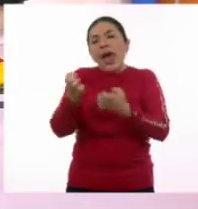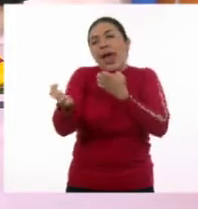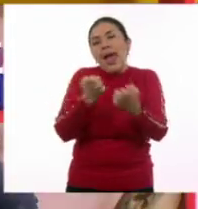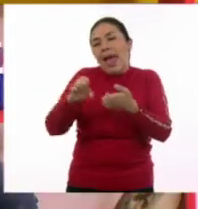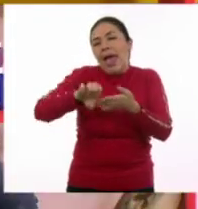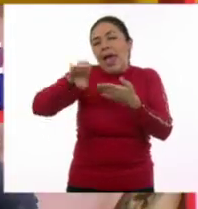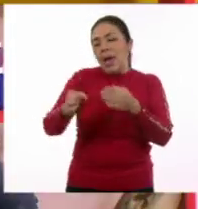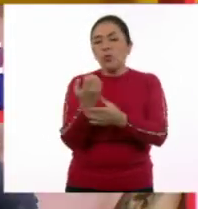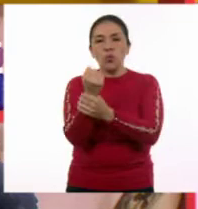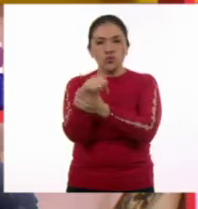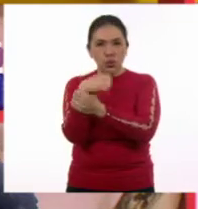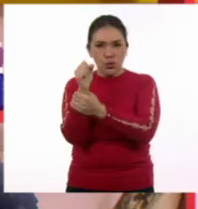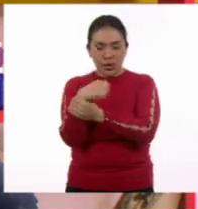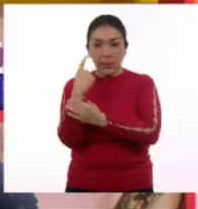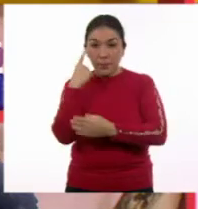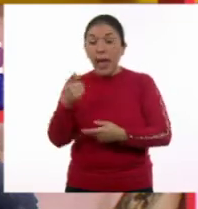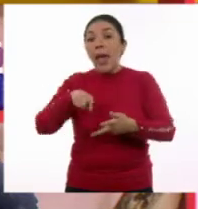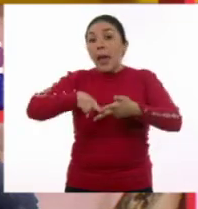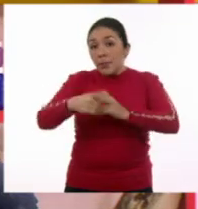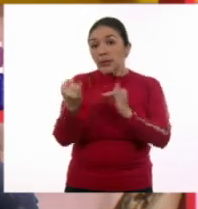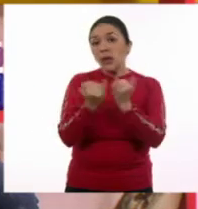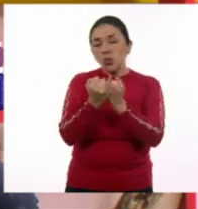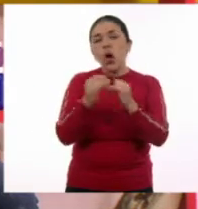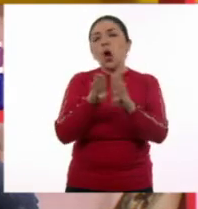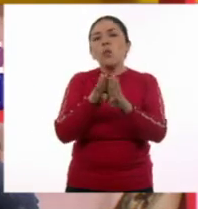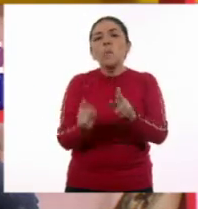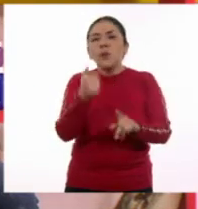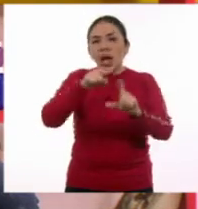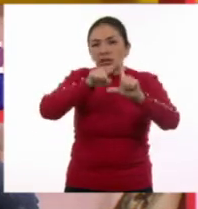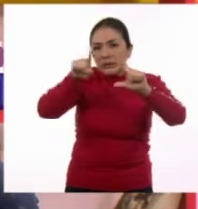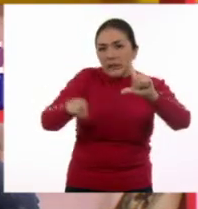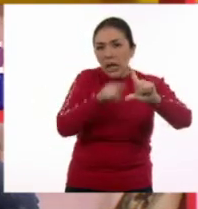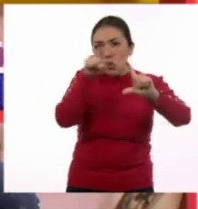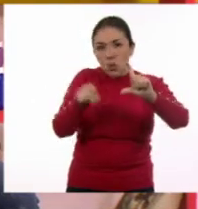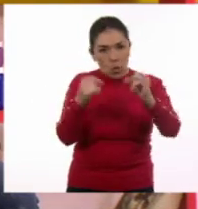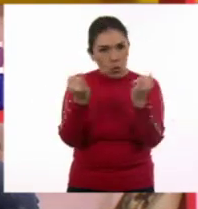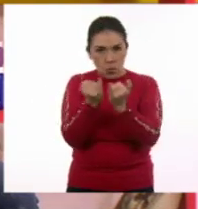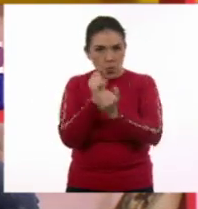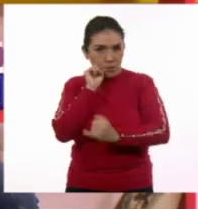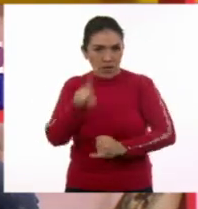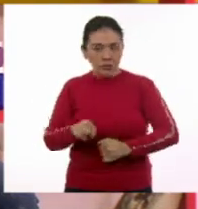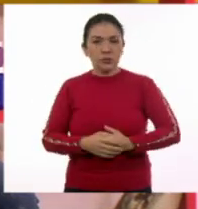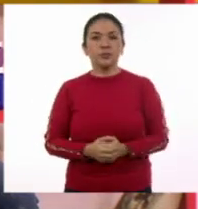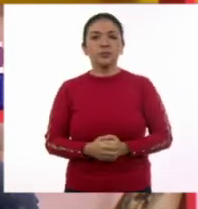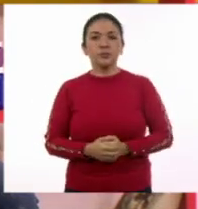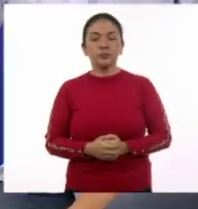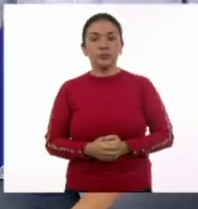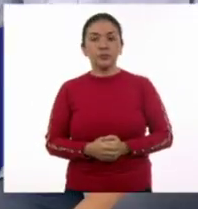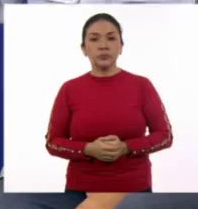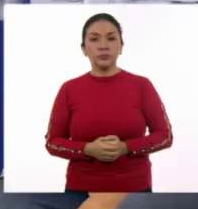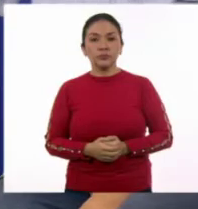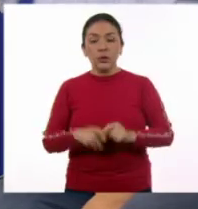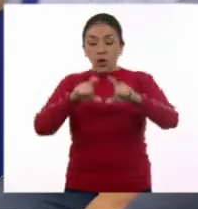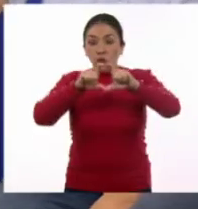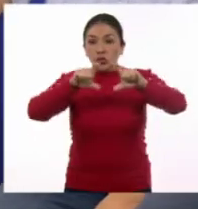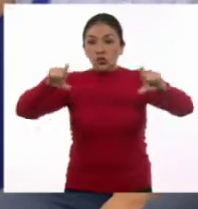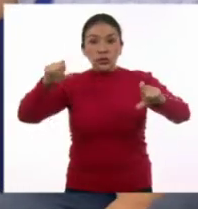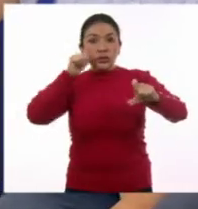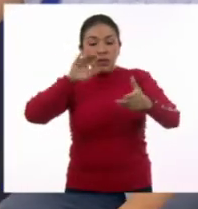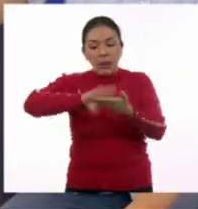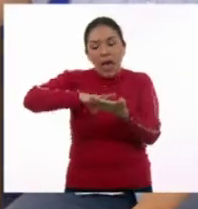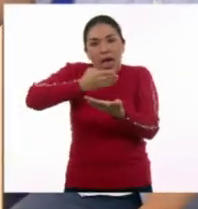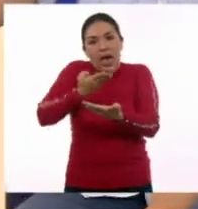bueno igual iniciamos con un vendaje circular la venda siempre hacia arriba